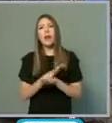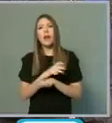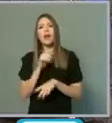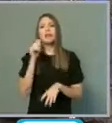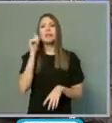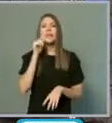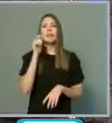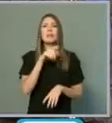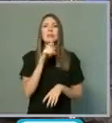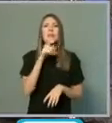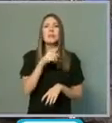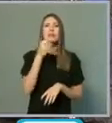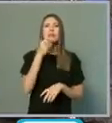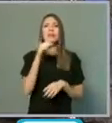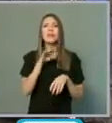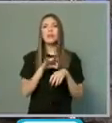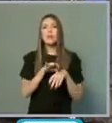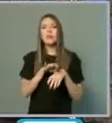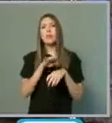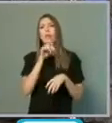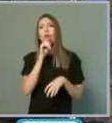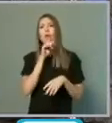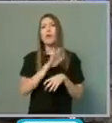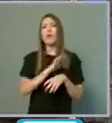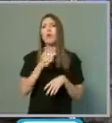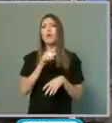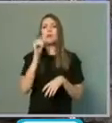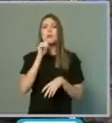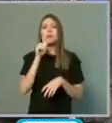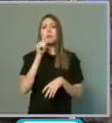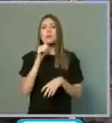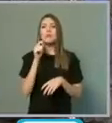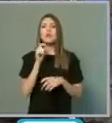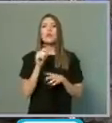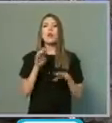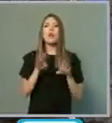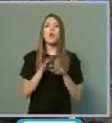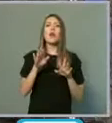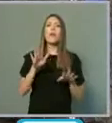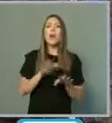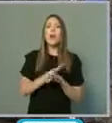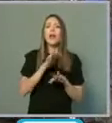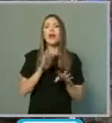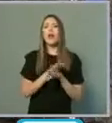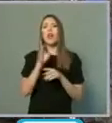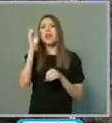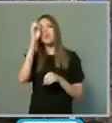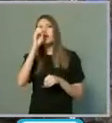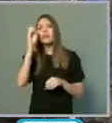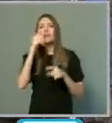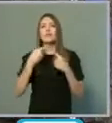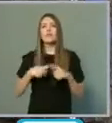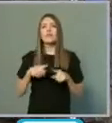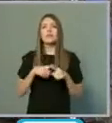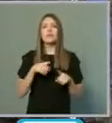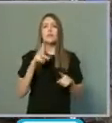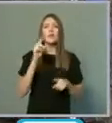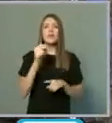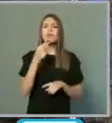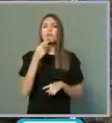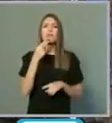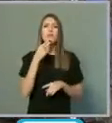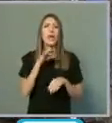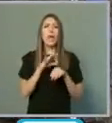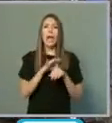fastidiamos de comer pollo, carne, pollo, carne, pollo, carne, siempre como que estarle tanteando un día así. Y esta es una opción ideal que no utilizamos nada de